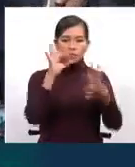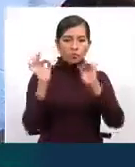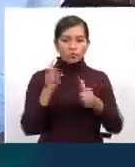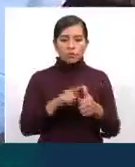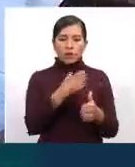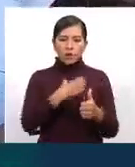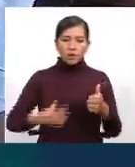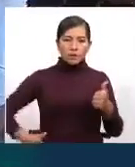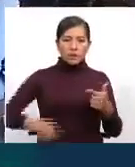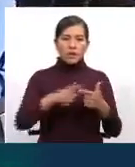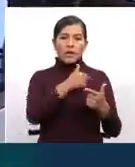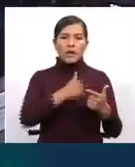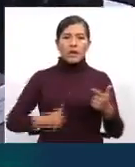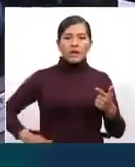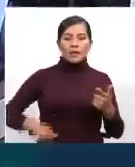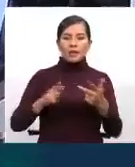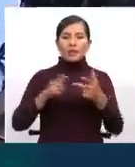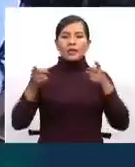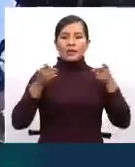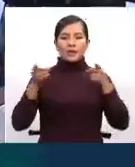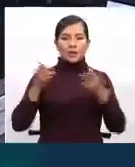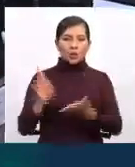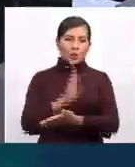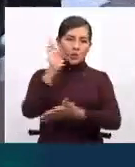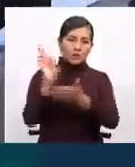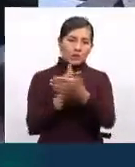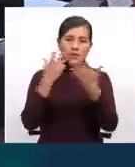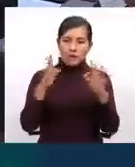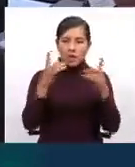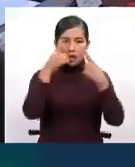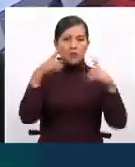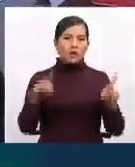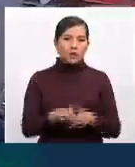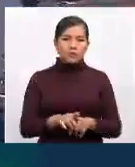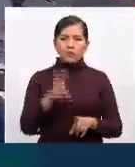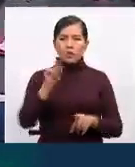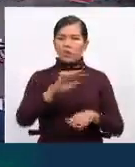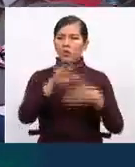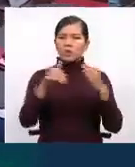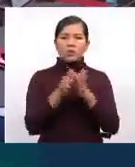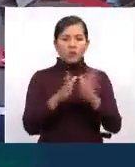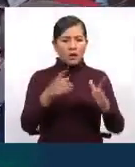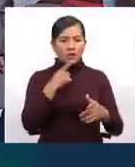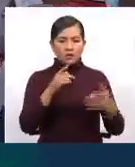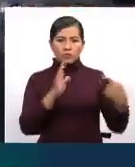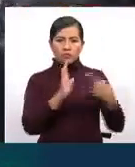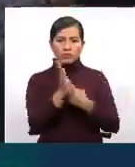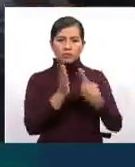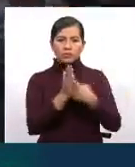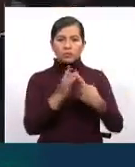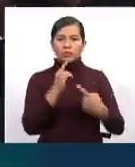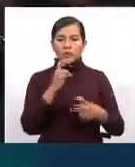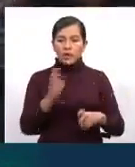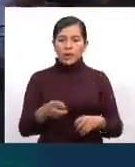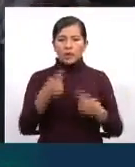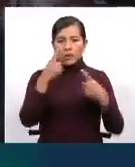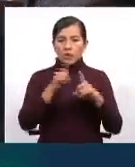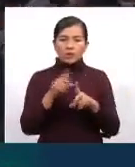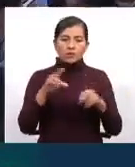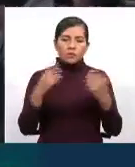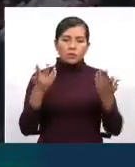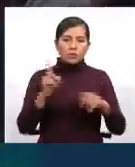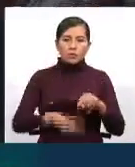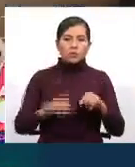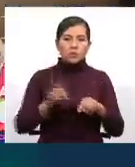gobernadores, alcaldes y rectores de las universidades públicas, y que no se trata de condiciones que puedan o no plantear algunos sectores cívicos